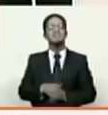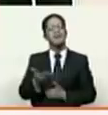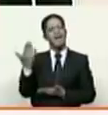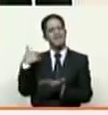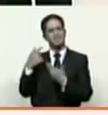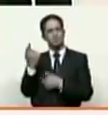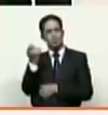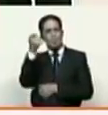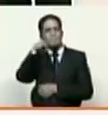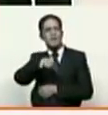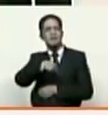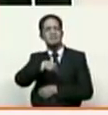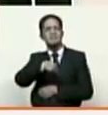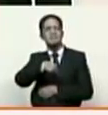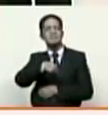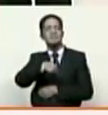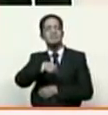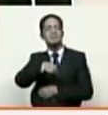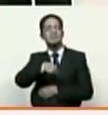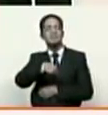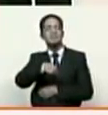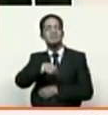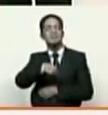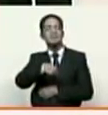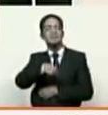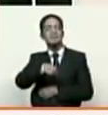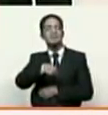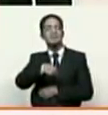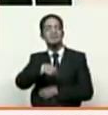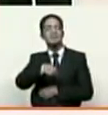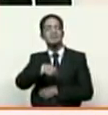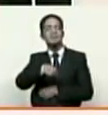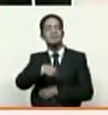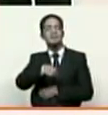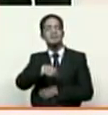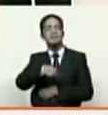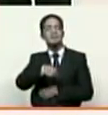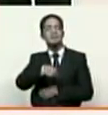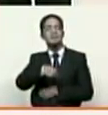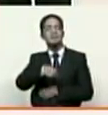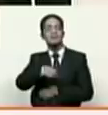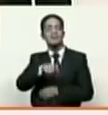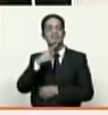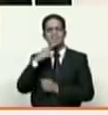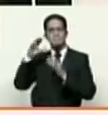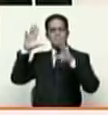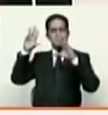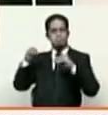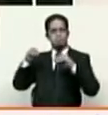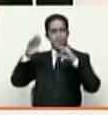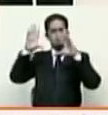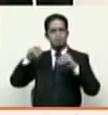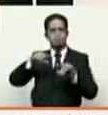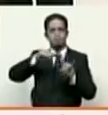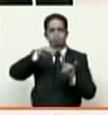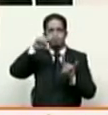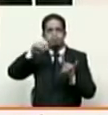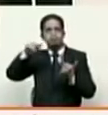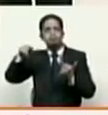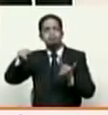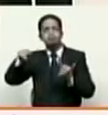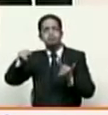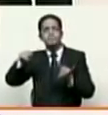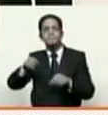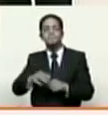raíz de la terrible agresión que sufrió nuestro sistema eléctrico nacional, se instauró por instrucción